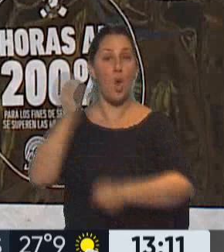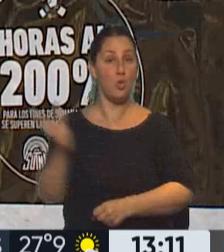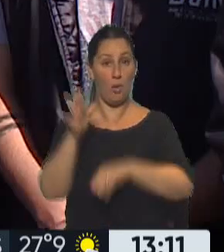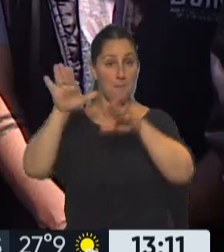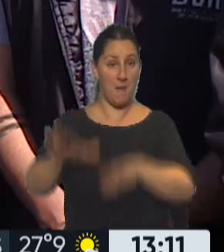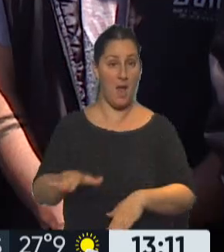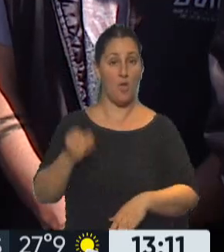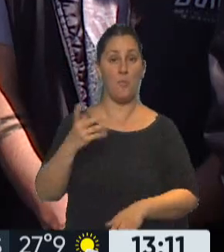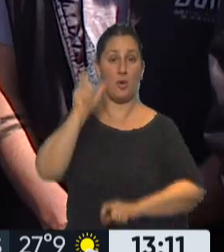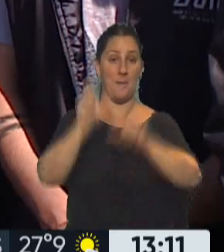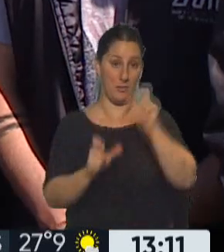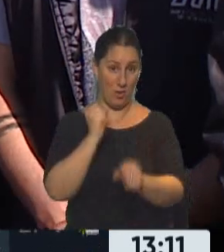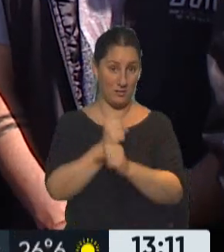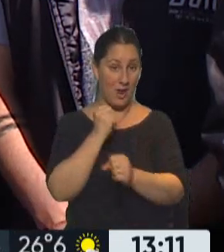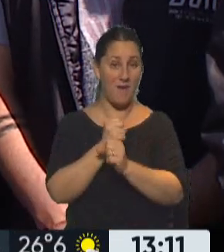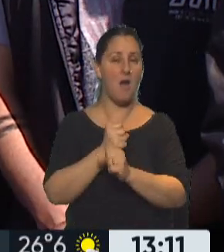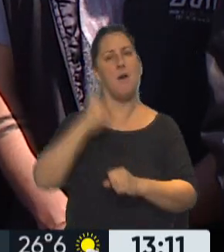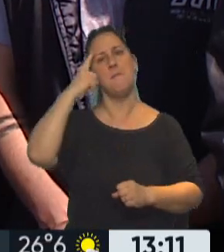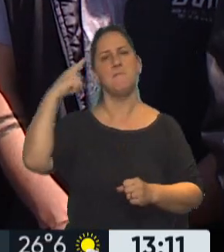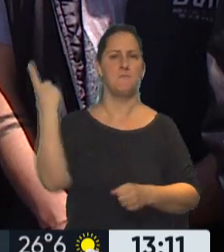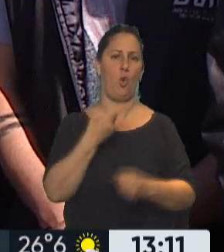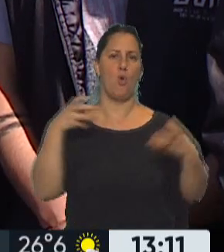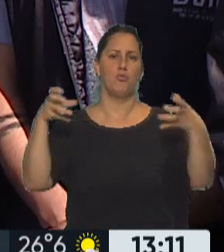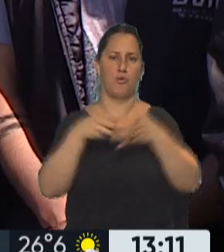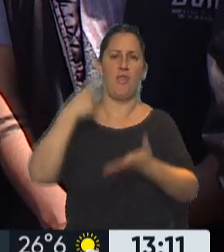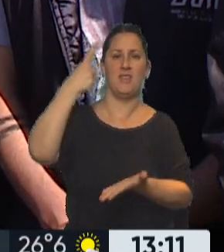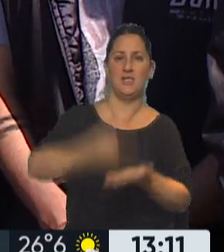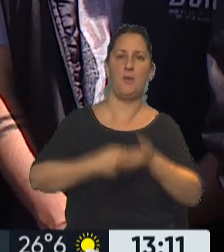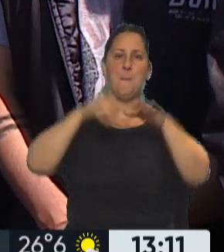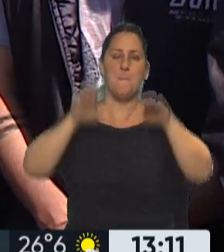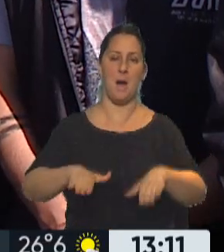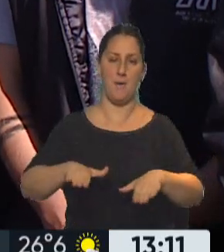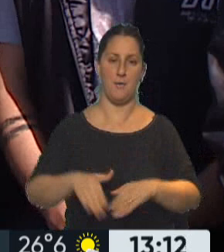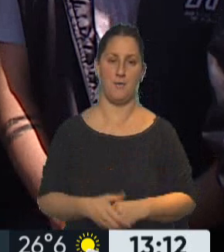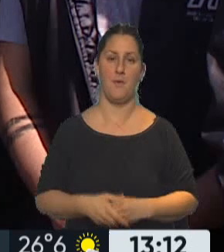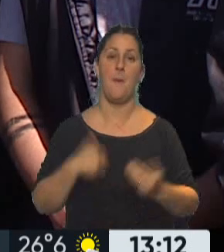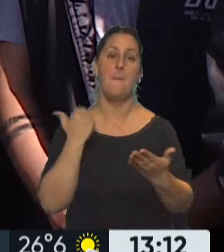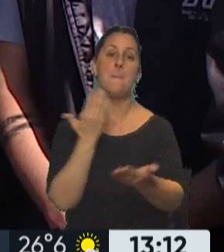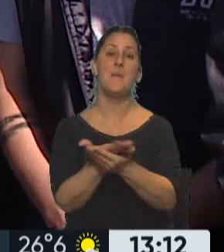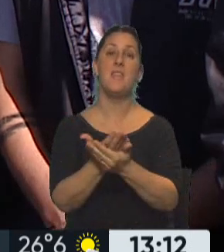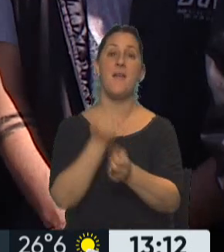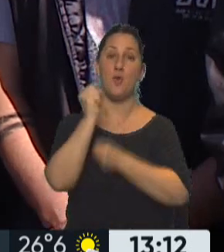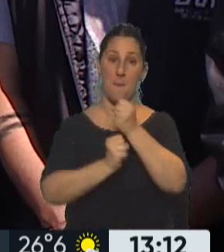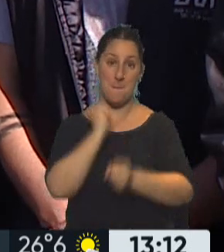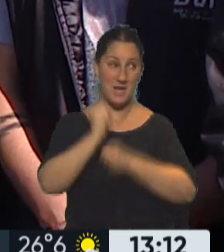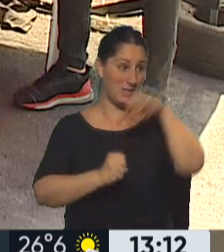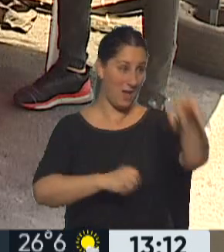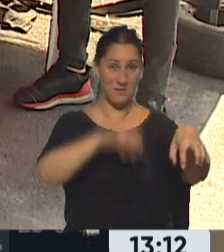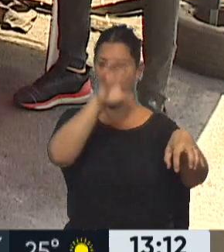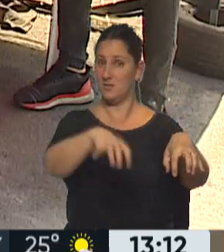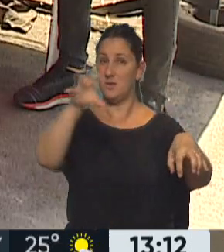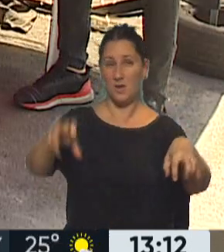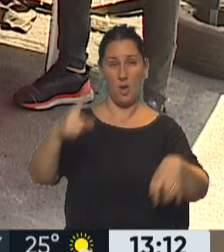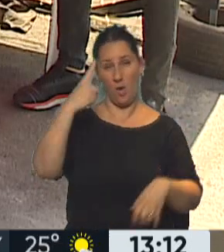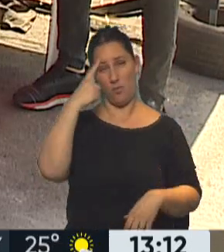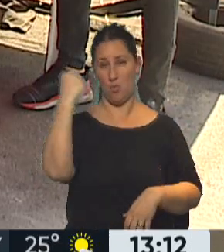porque los trabajadores han tomado la determinación de ir al paro pidiendo a las empresas que abandonen la posición